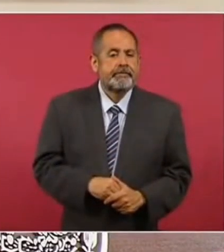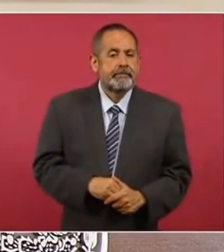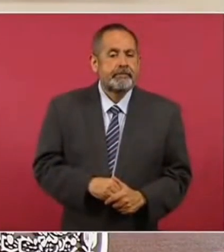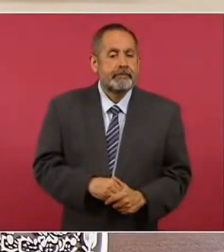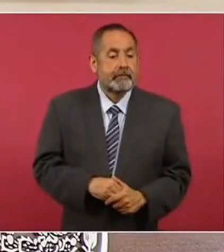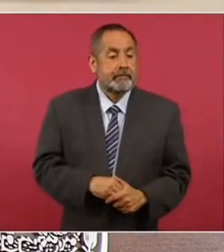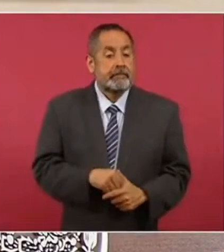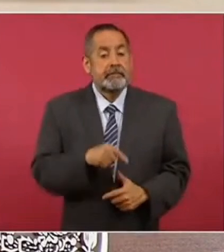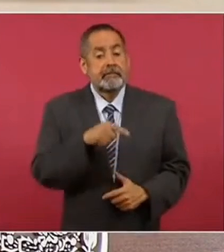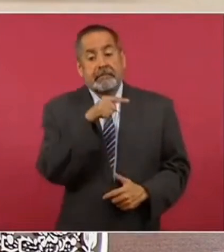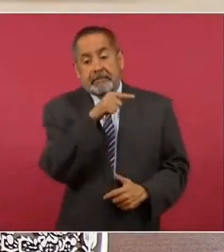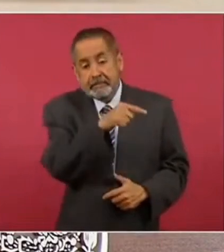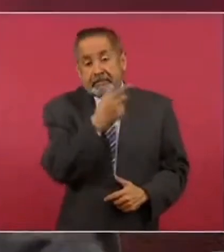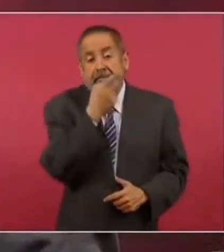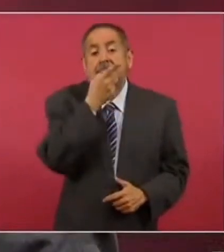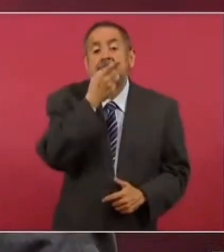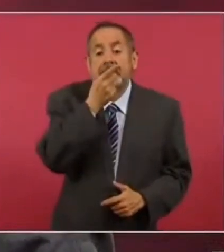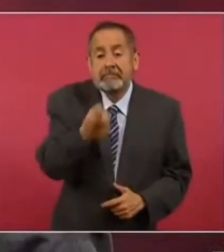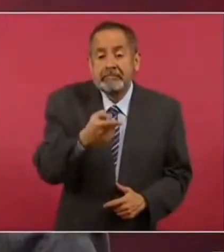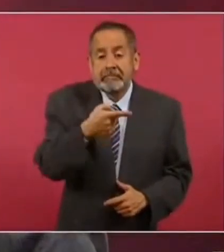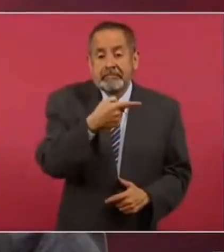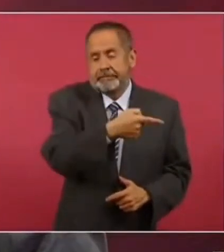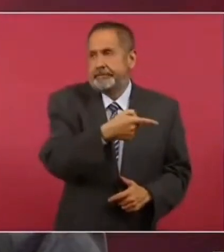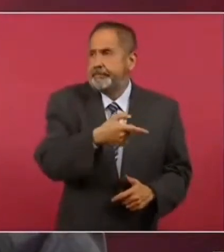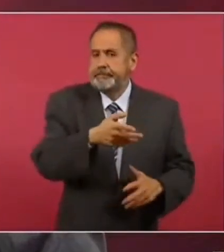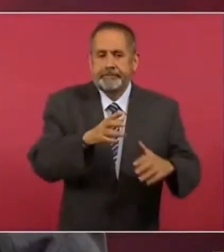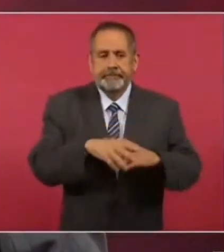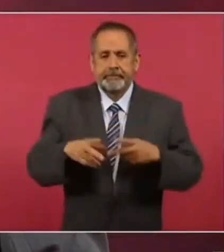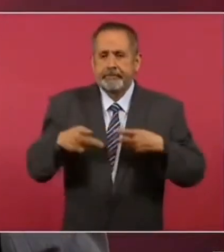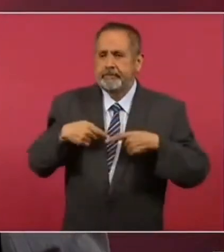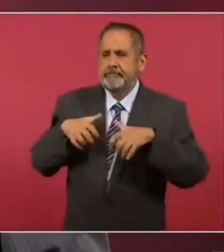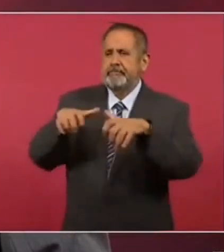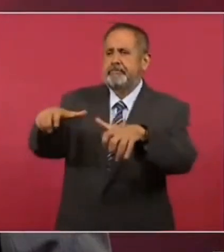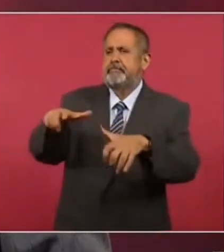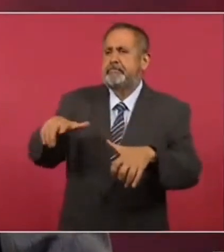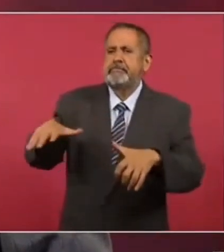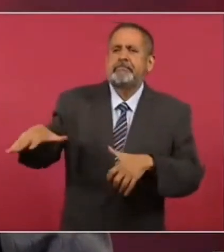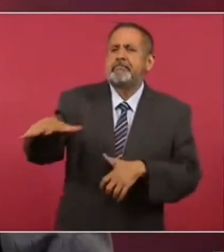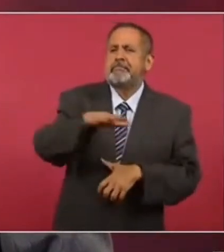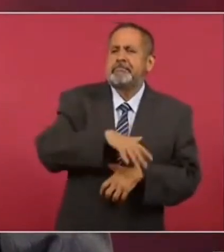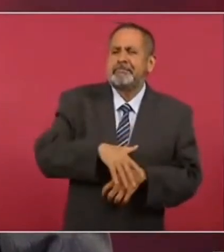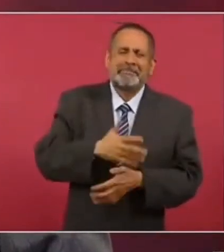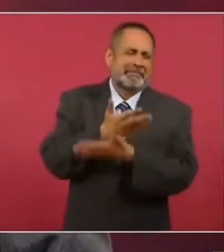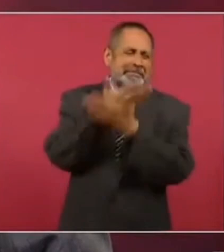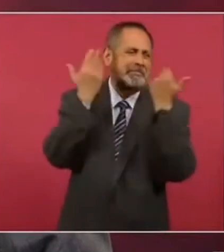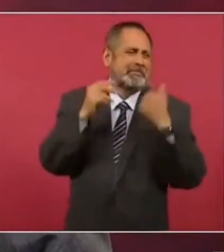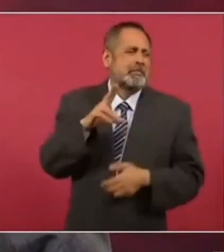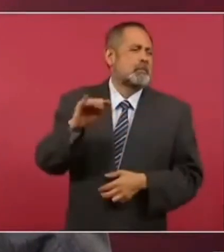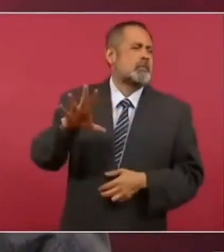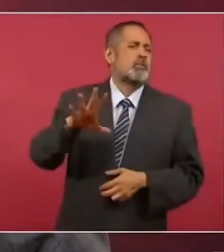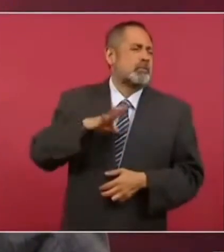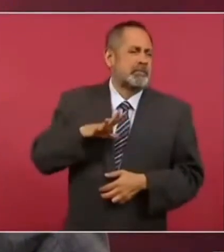se atrevió a decir que el pueblo no existía.